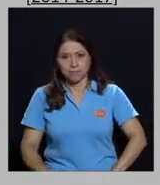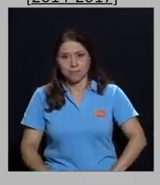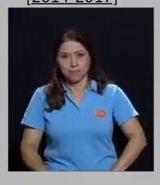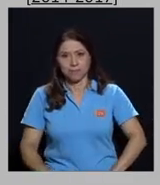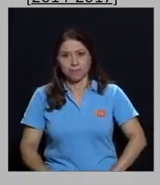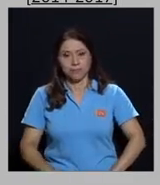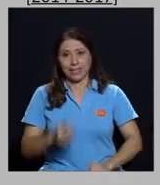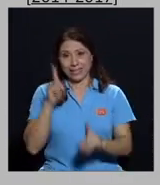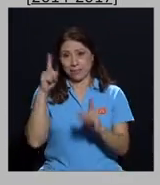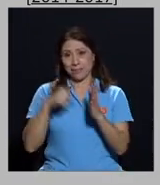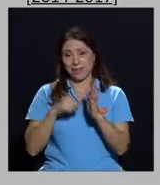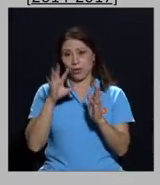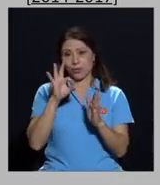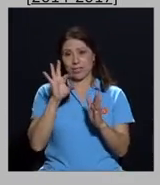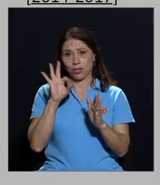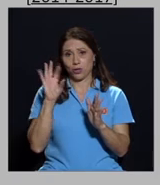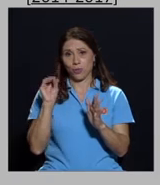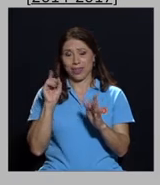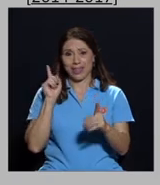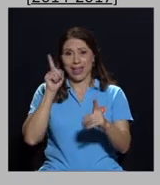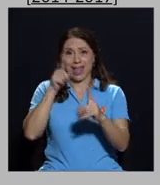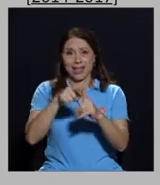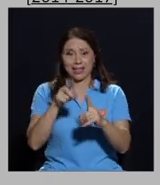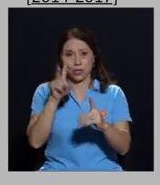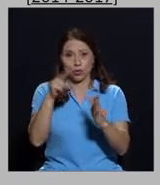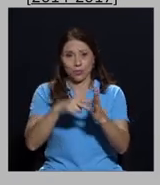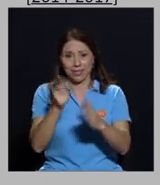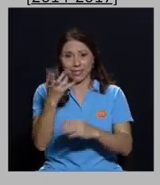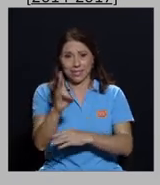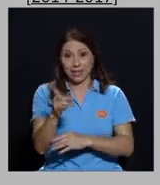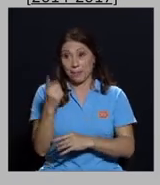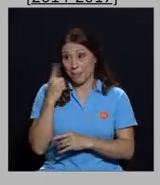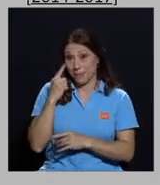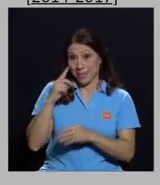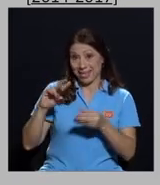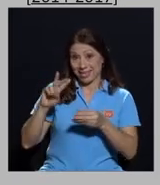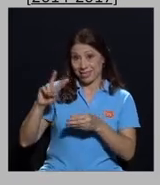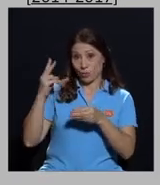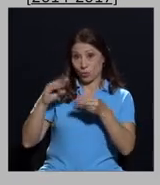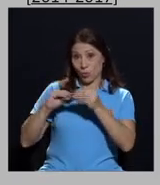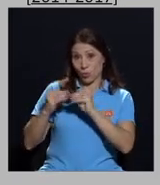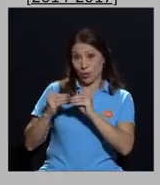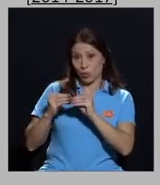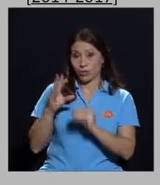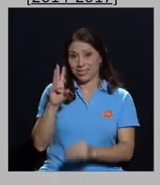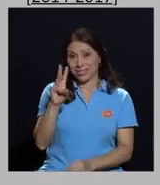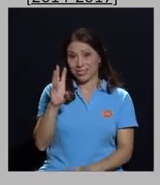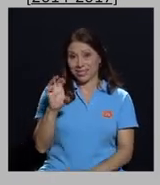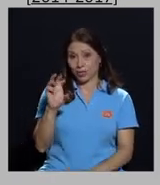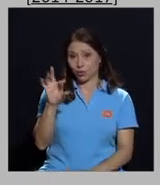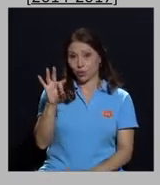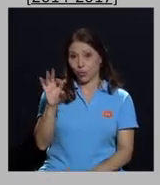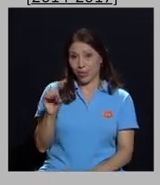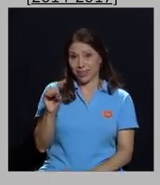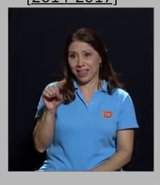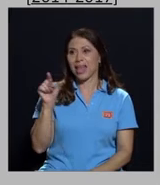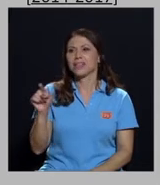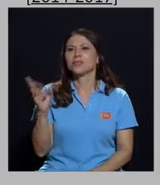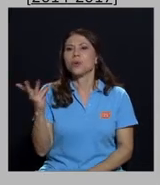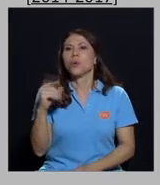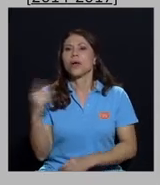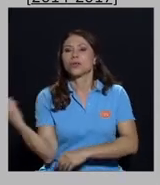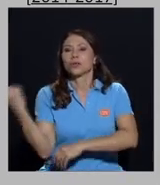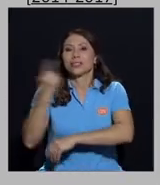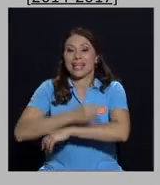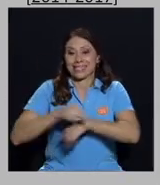1990 y 2017 en el segundo número 690 eso fue el número de días que tardó esta